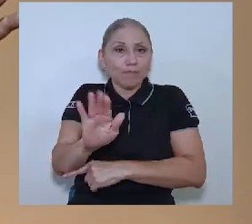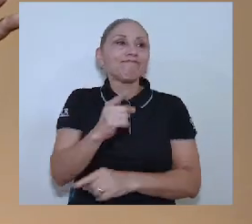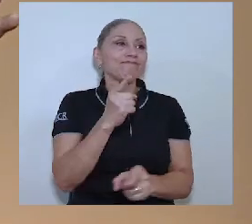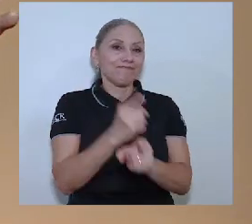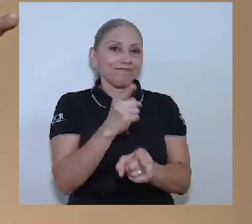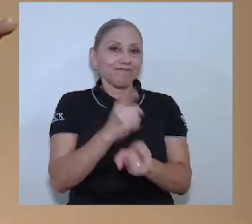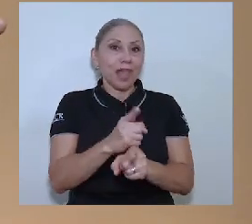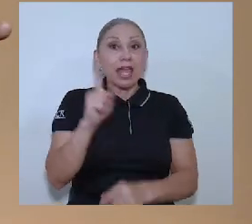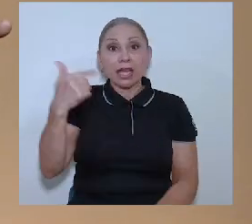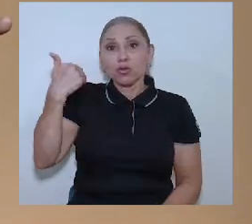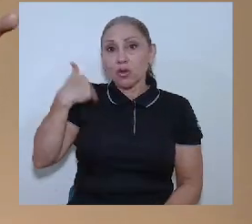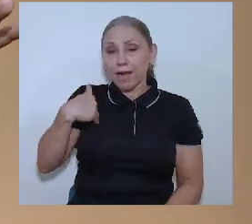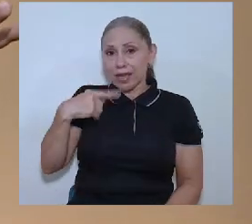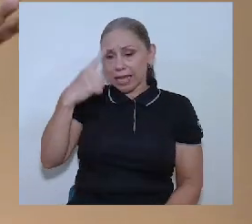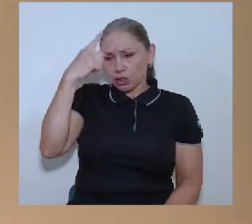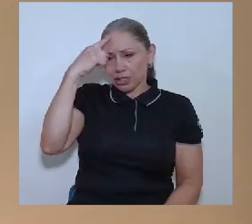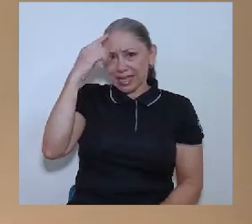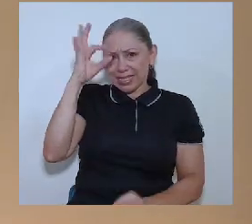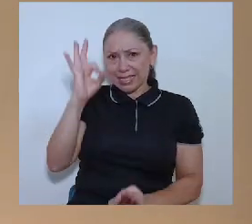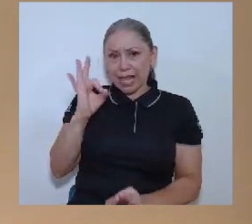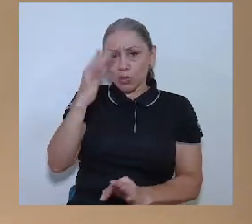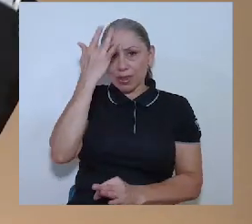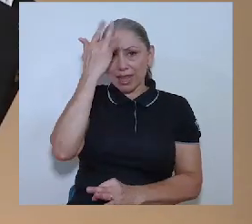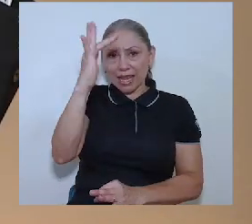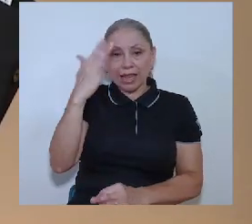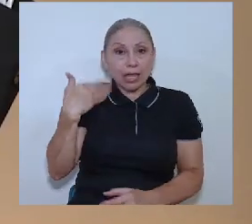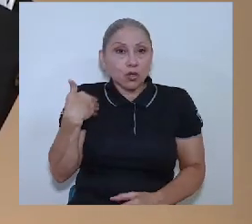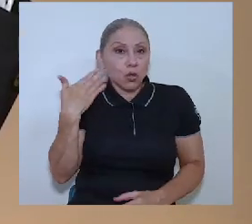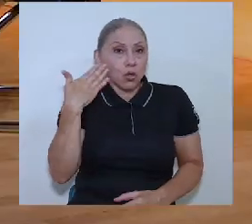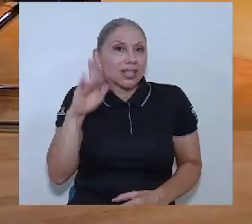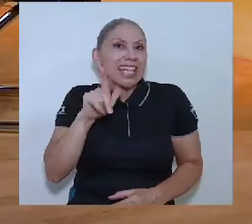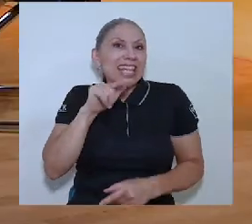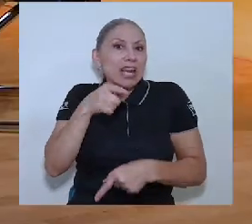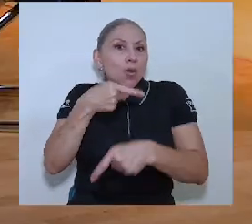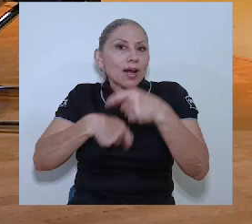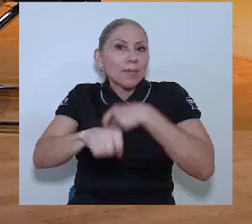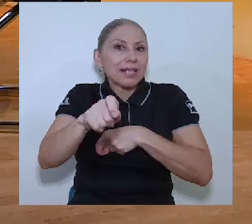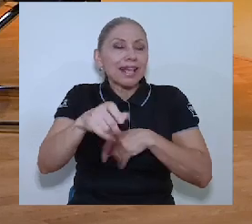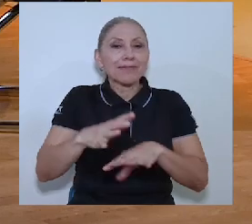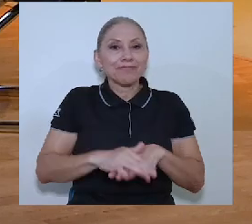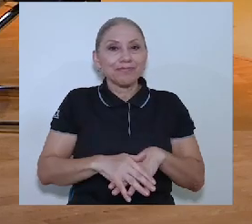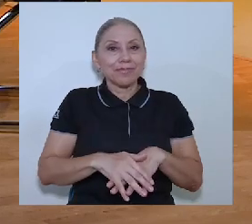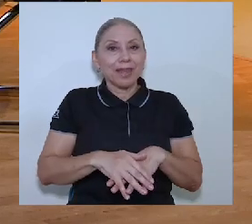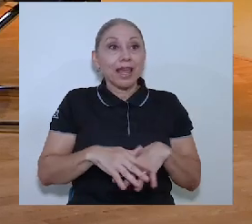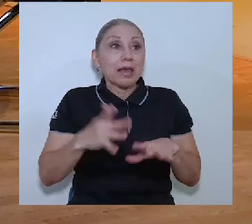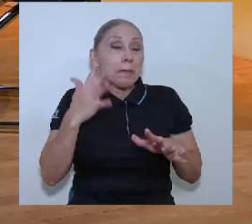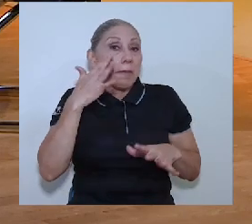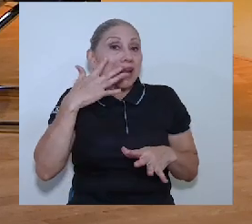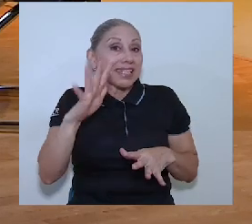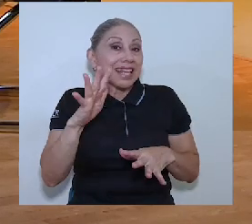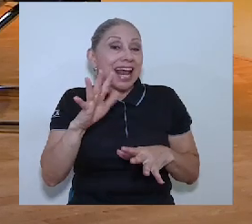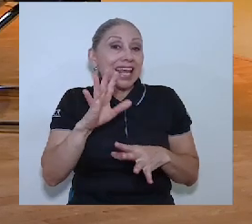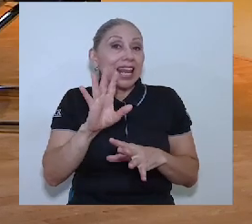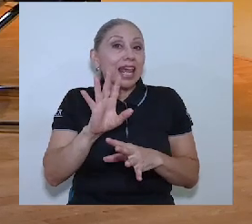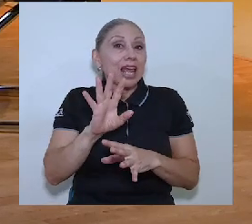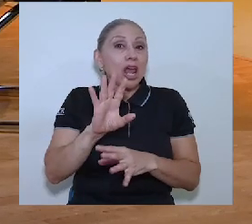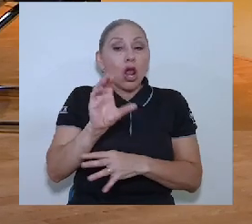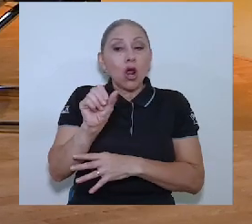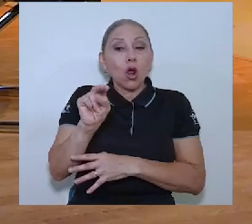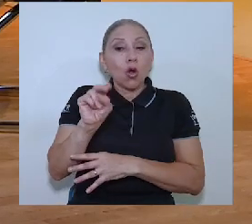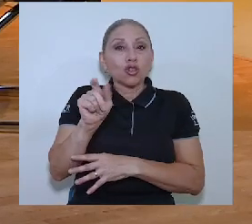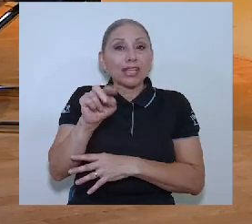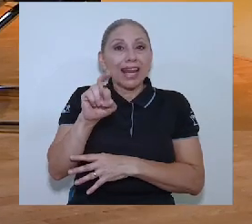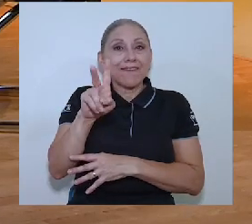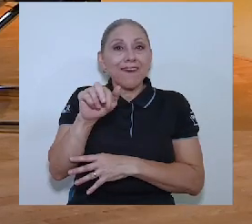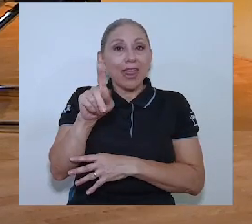un caballero sensato e inteligente. No sé quién lo va a reemplazar. Los conservadores, pareciera, ¿verdad? Sí. Digamos, los conservadores